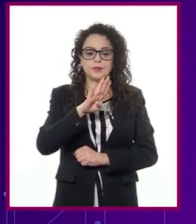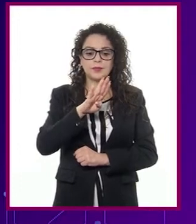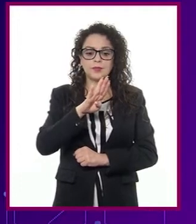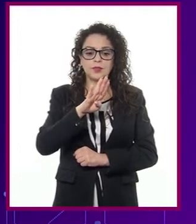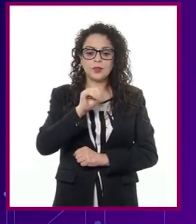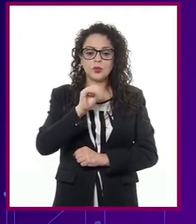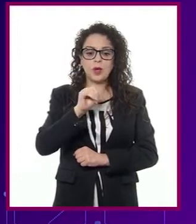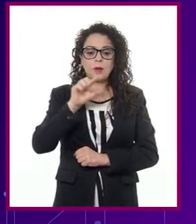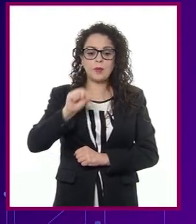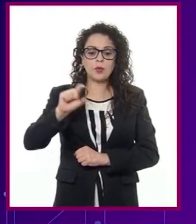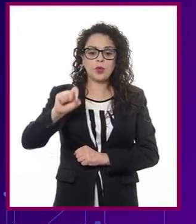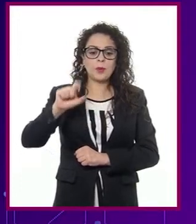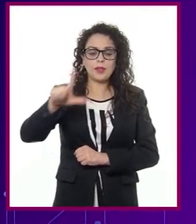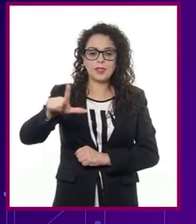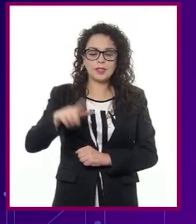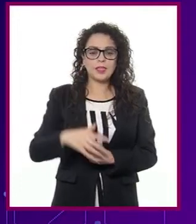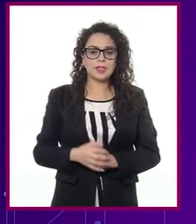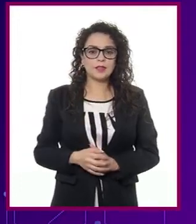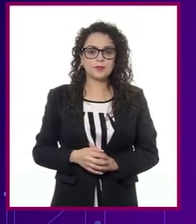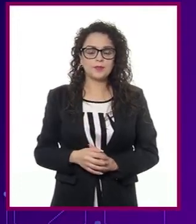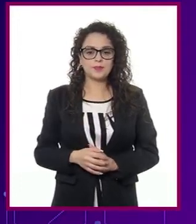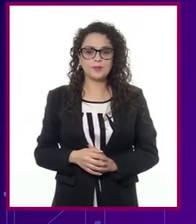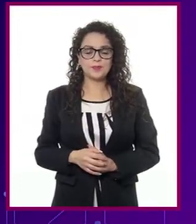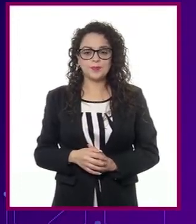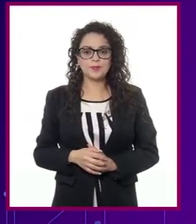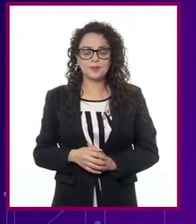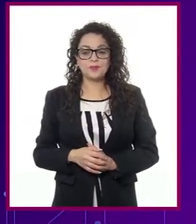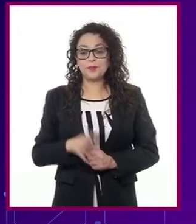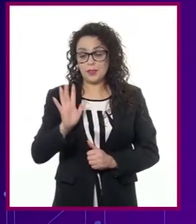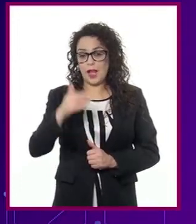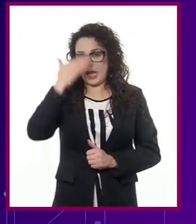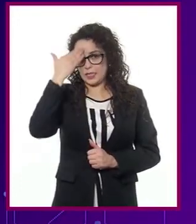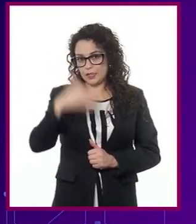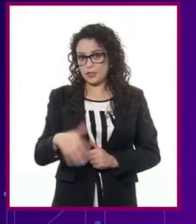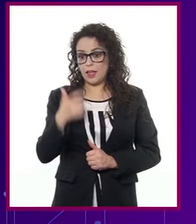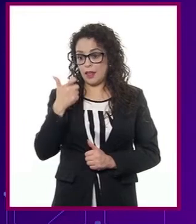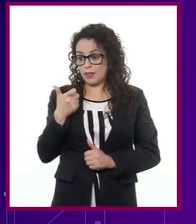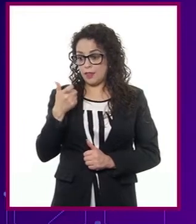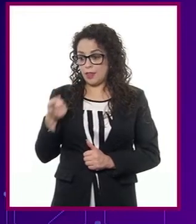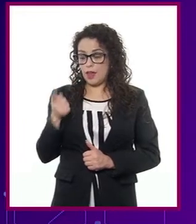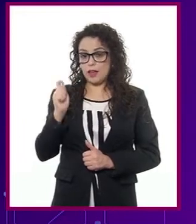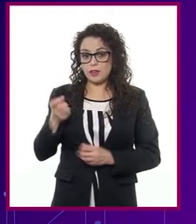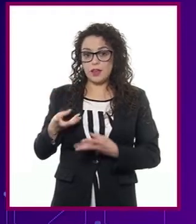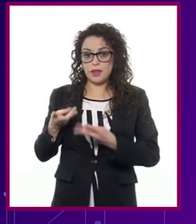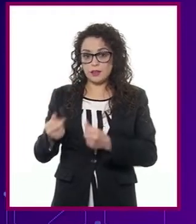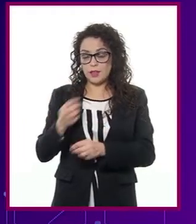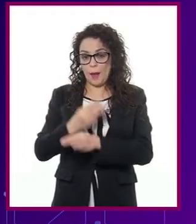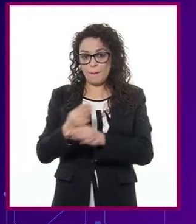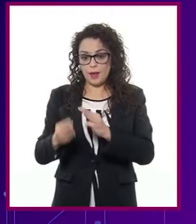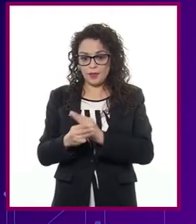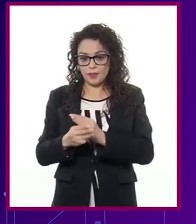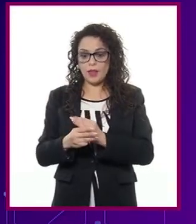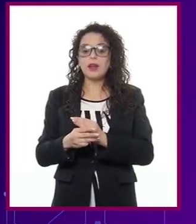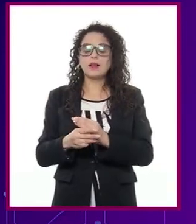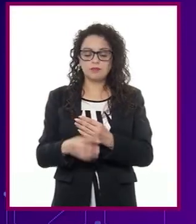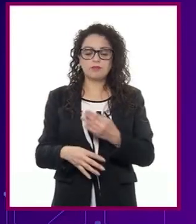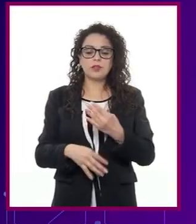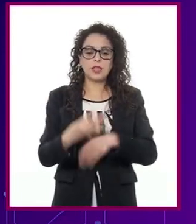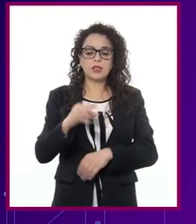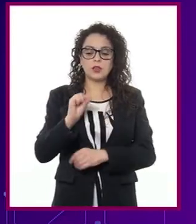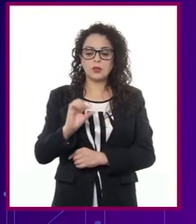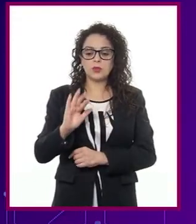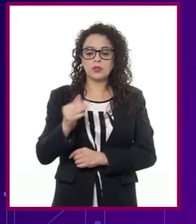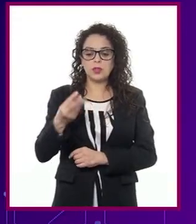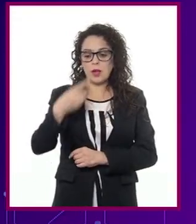como 9.27. Sabemos que el costo de inversión es de 14.53 y para encontrar